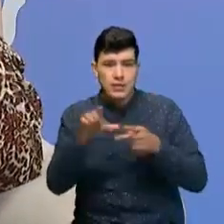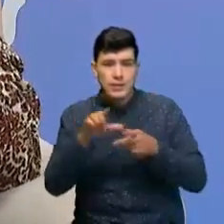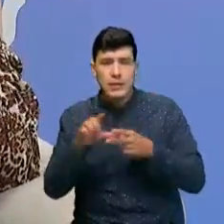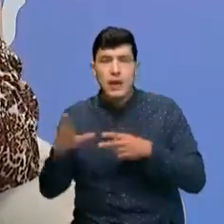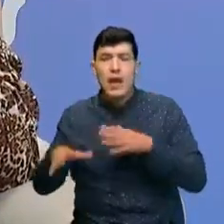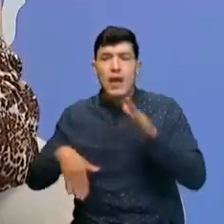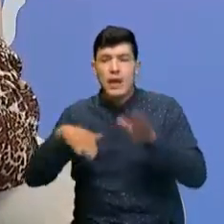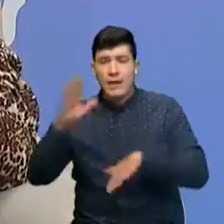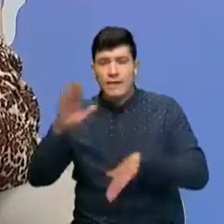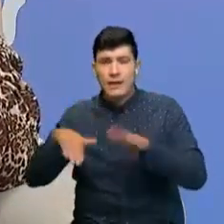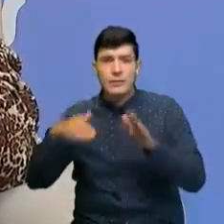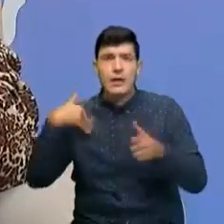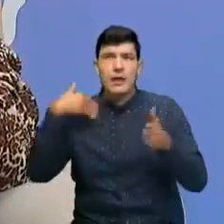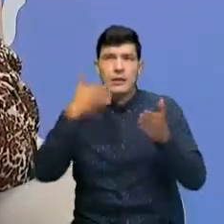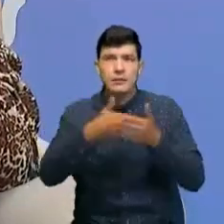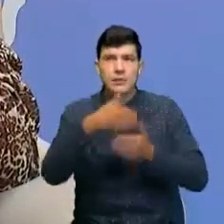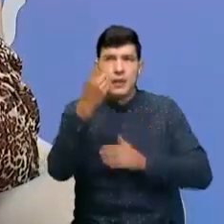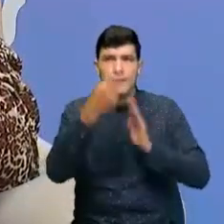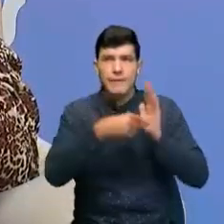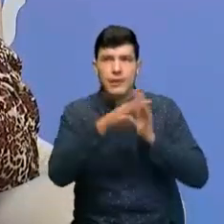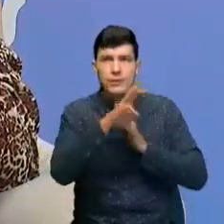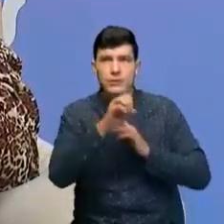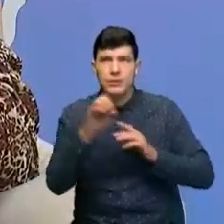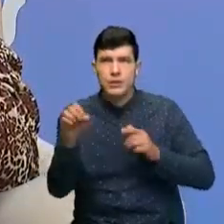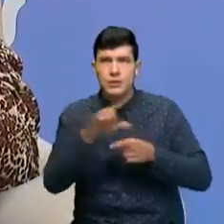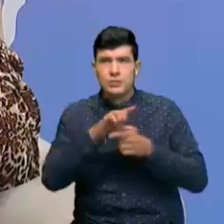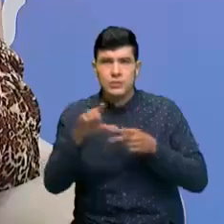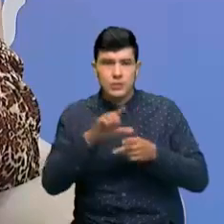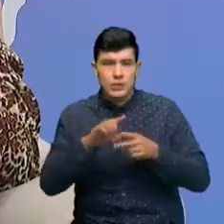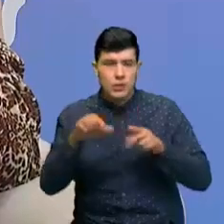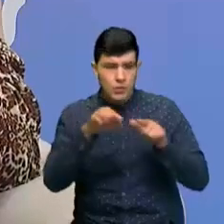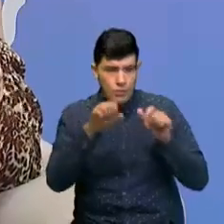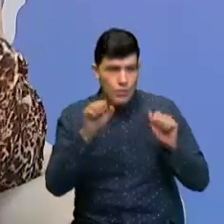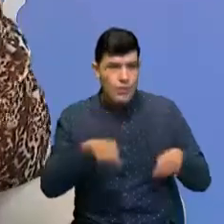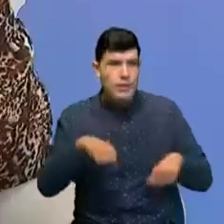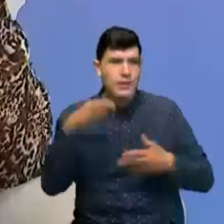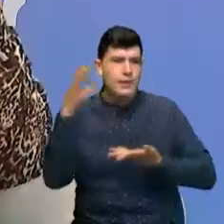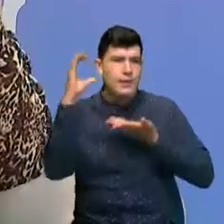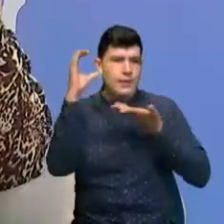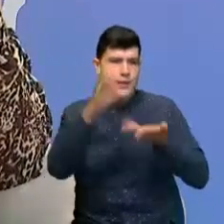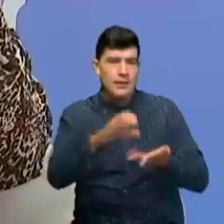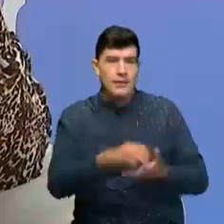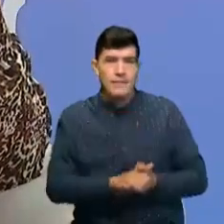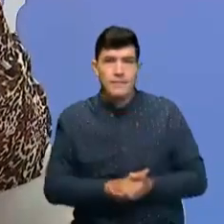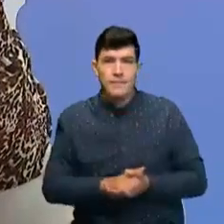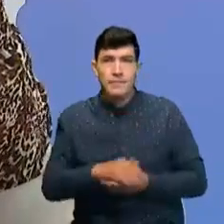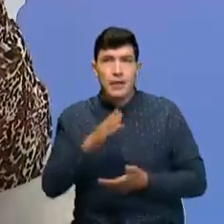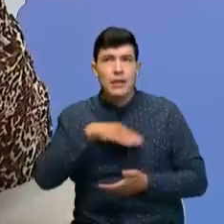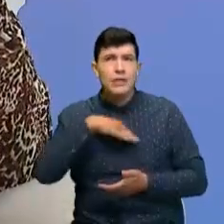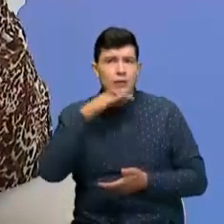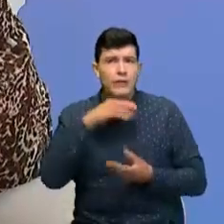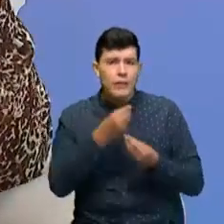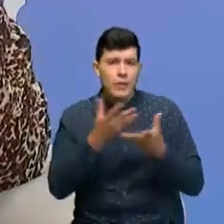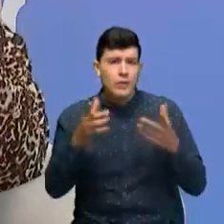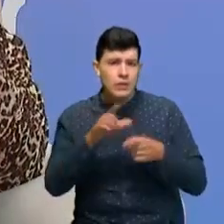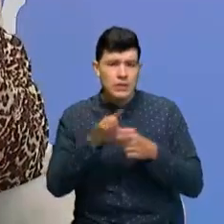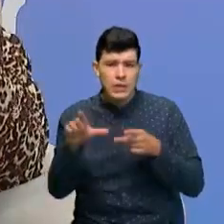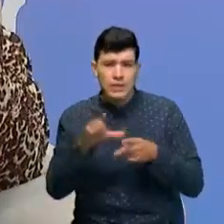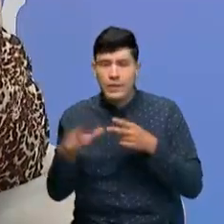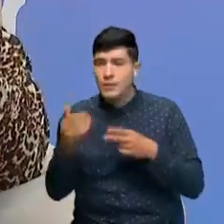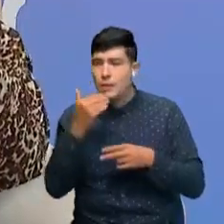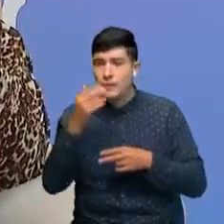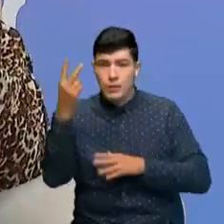llega hasta las 1.800 para poderlo pensionar con el porcentaje más alto que hay. De que le sobra muchísimas semanas, pongamos el ejemplo que